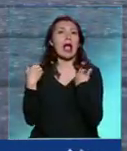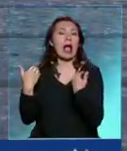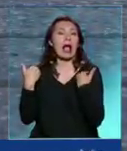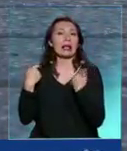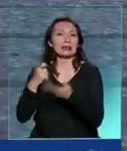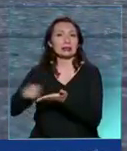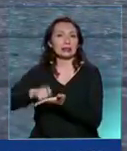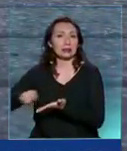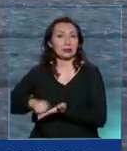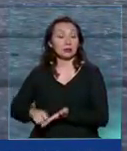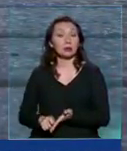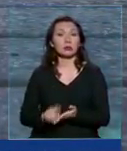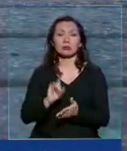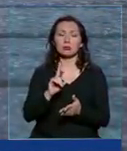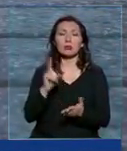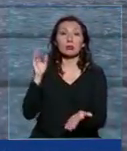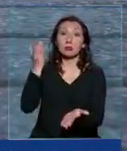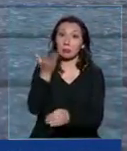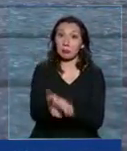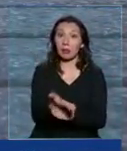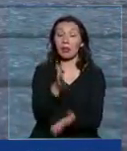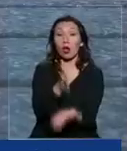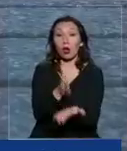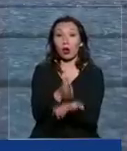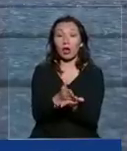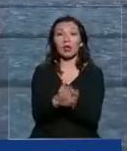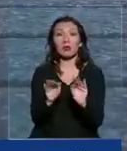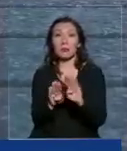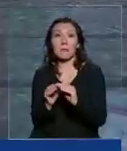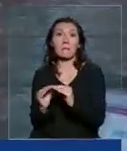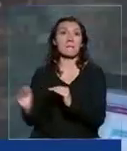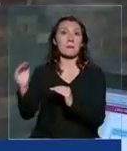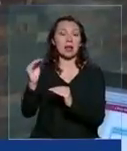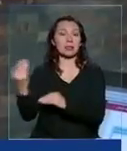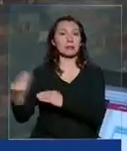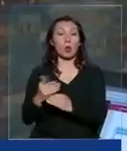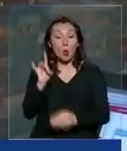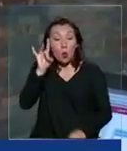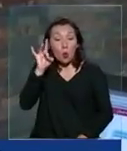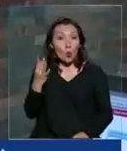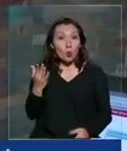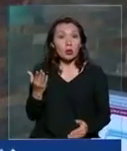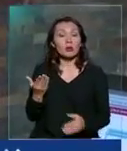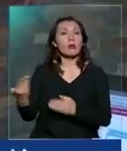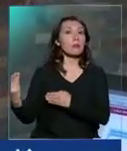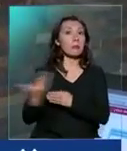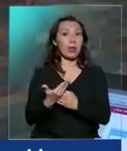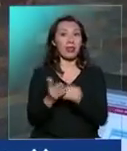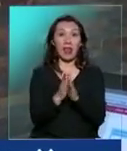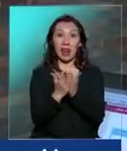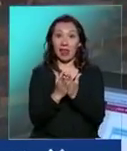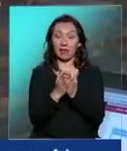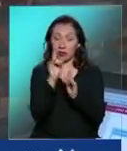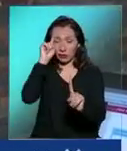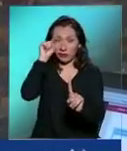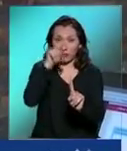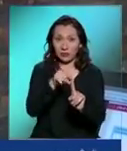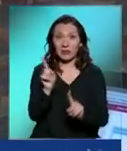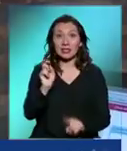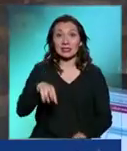sí hay un punto por el que el exigido por el colegio lleva la delantera. La única condición para exigir el texto en